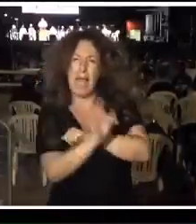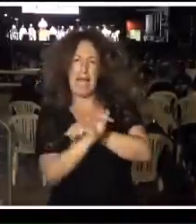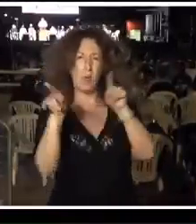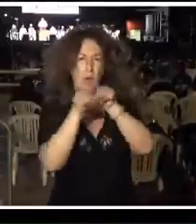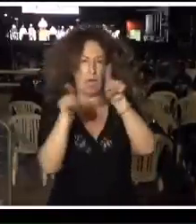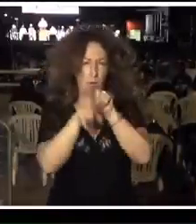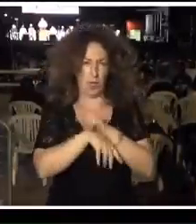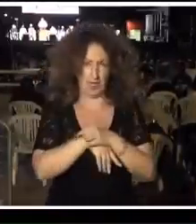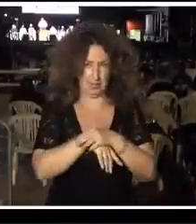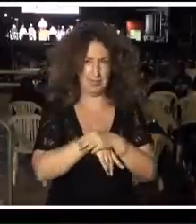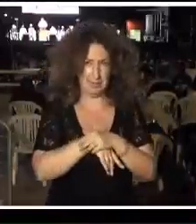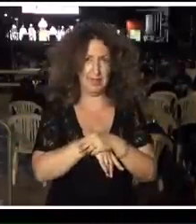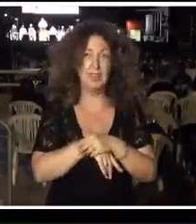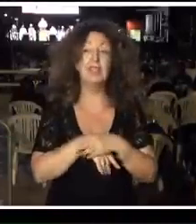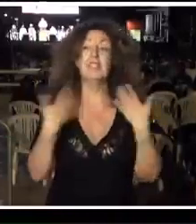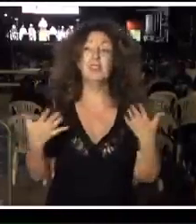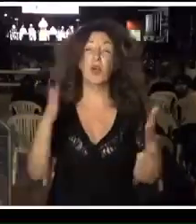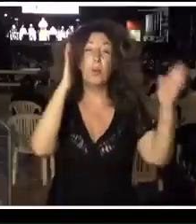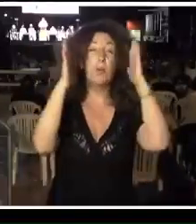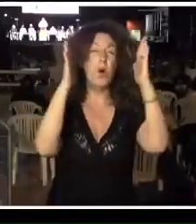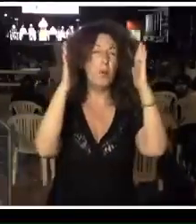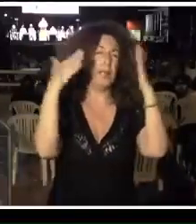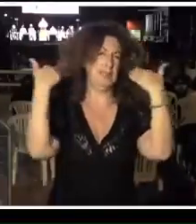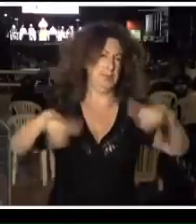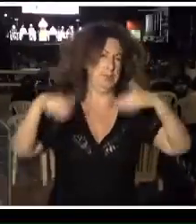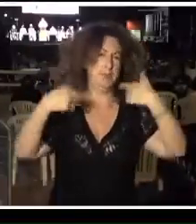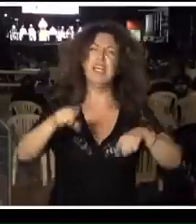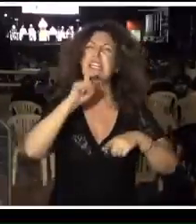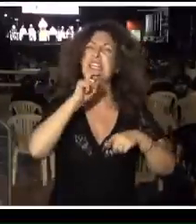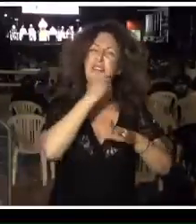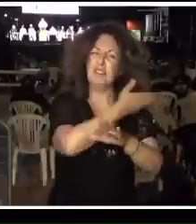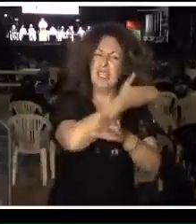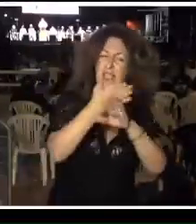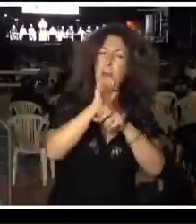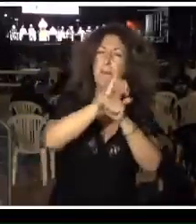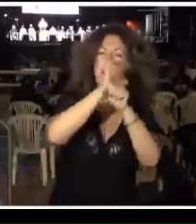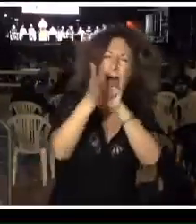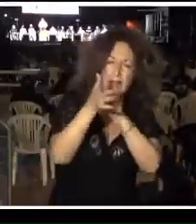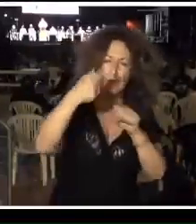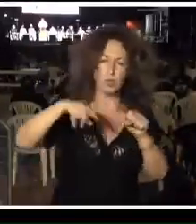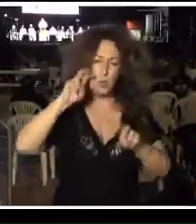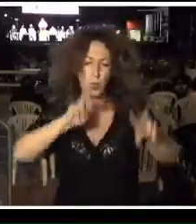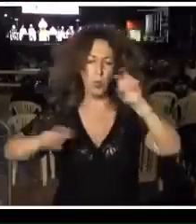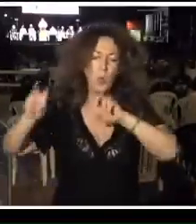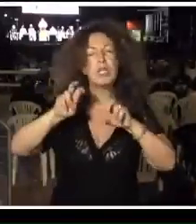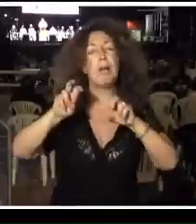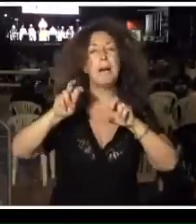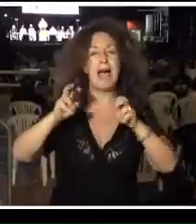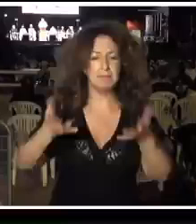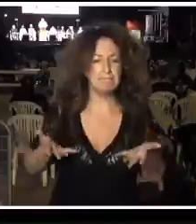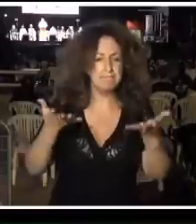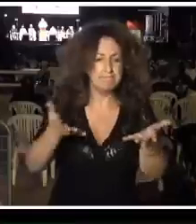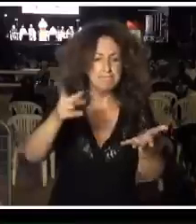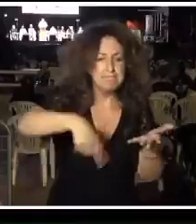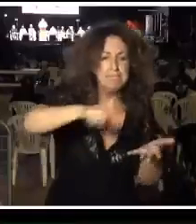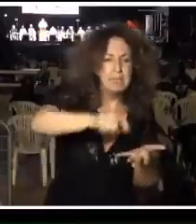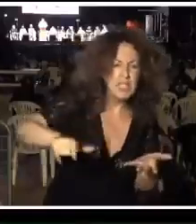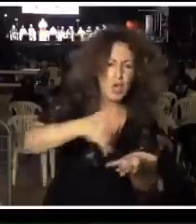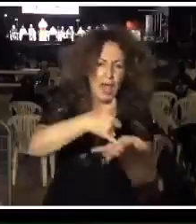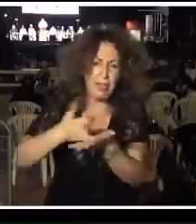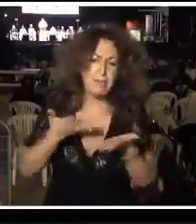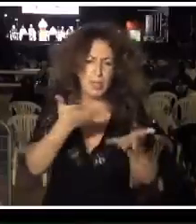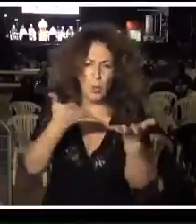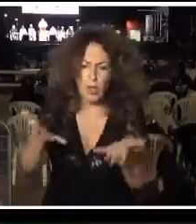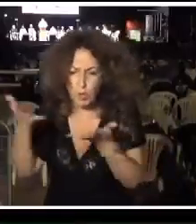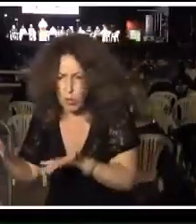los momentos más duros de la pandemia, mientras levantábamos medidas urgentes para proteger a las personas más vulnerables